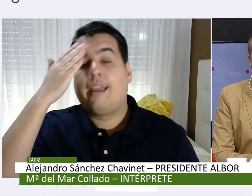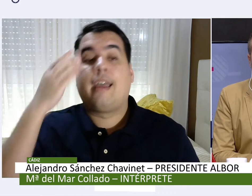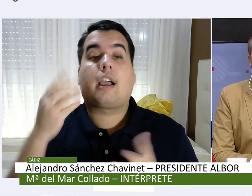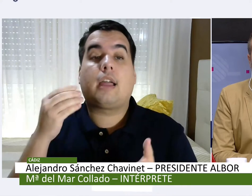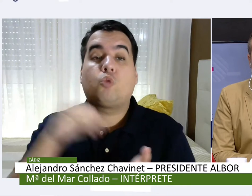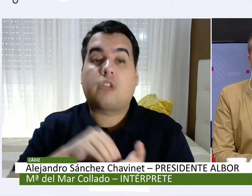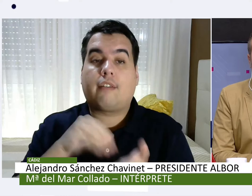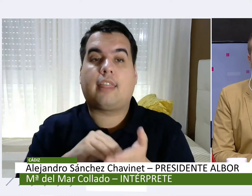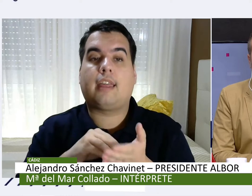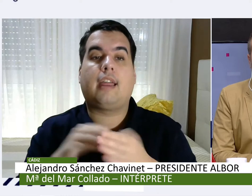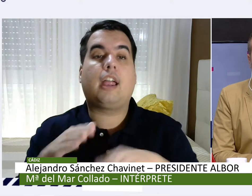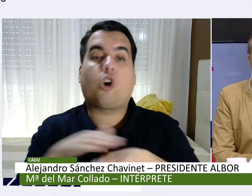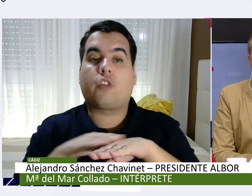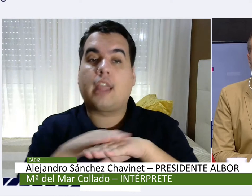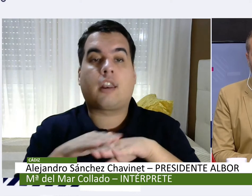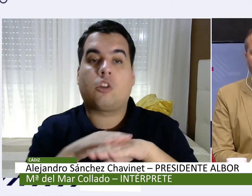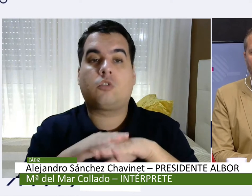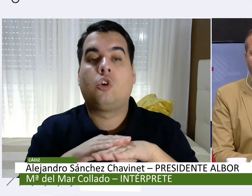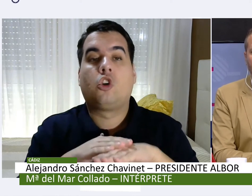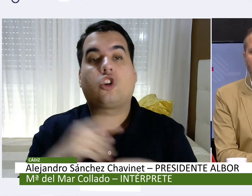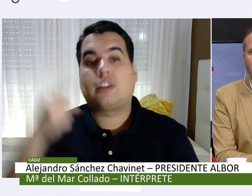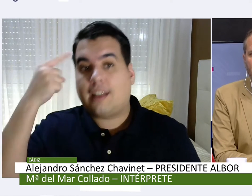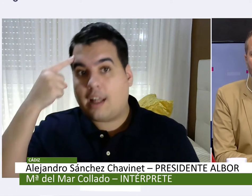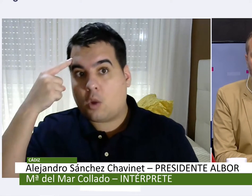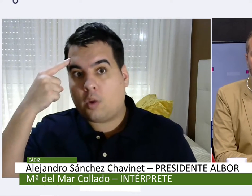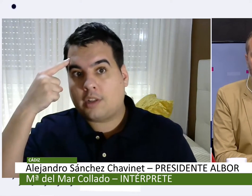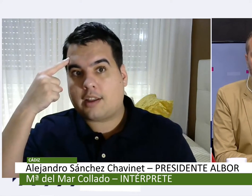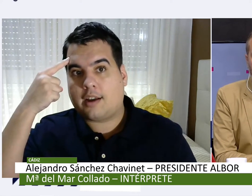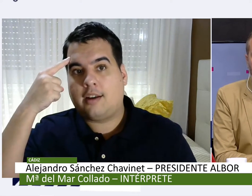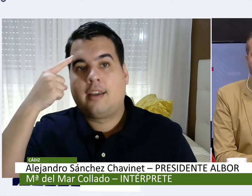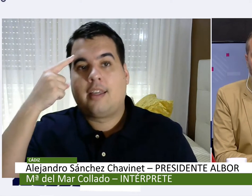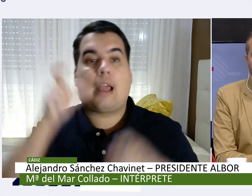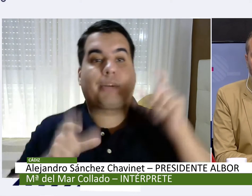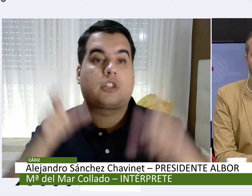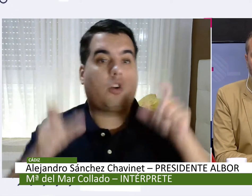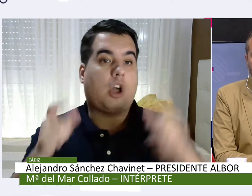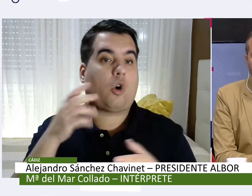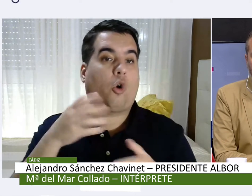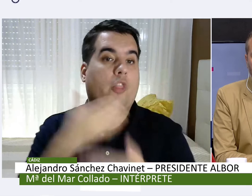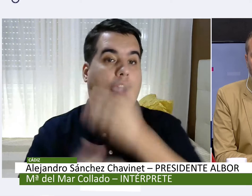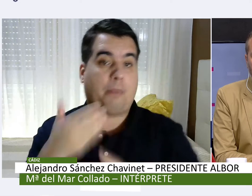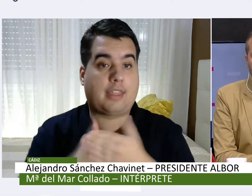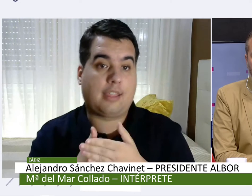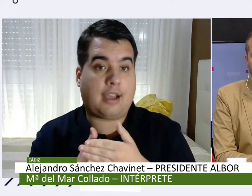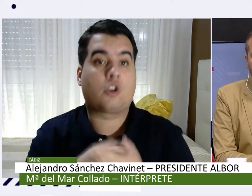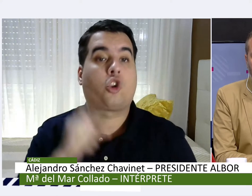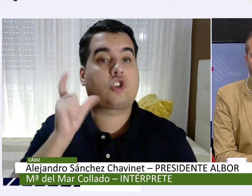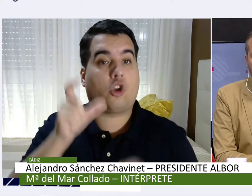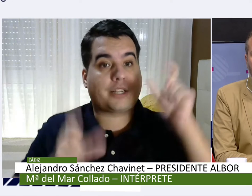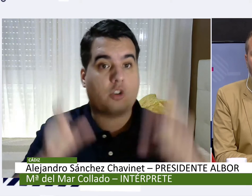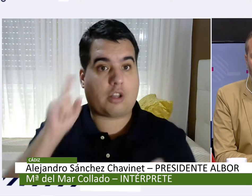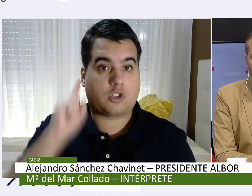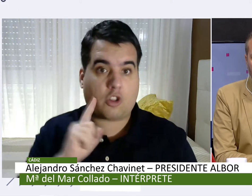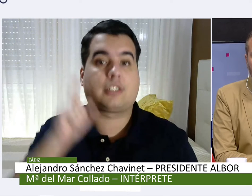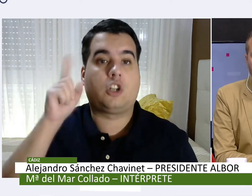principal es que muchas veces el gobierno no se tiene en cuenta de la persona con discapacidad, no